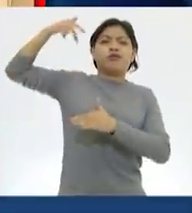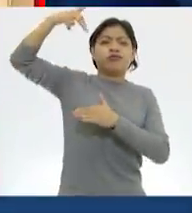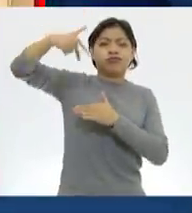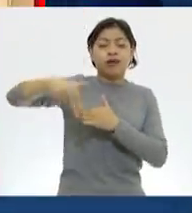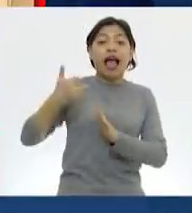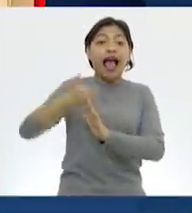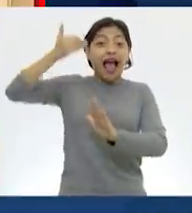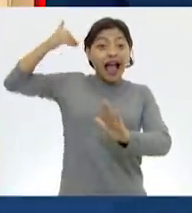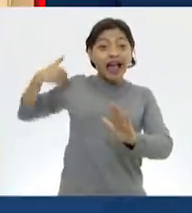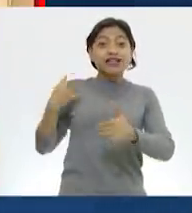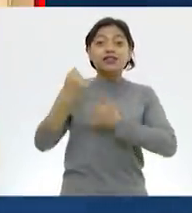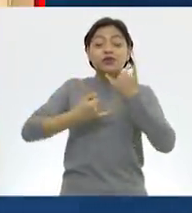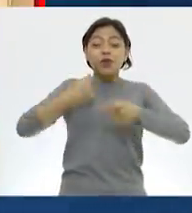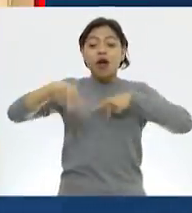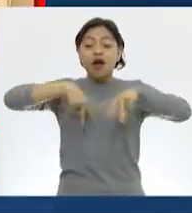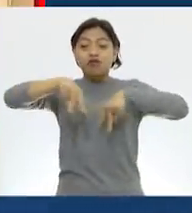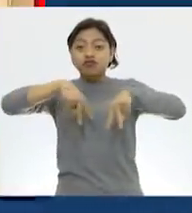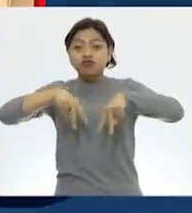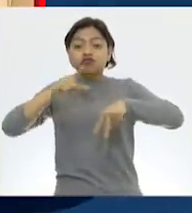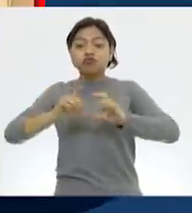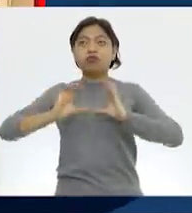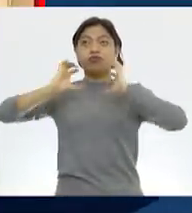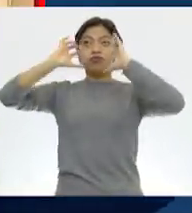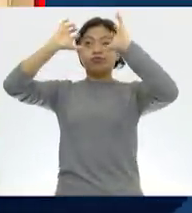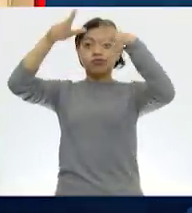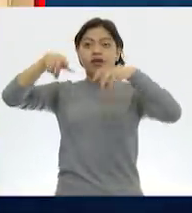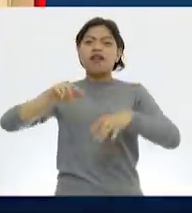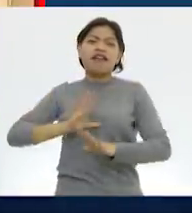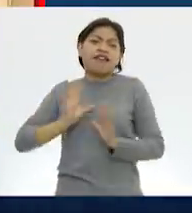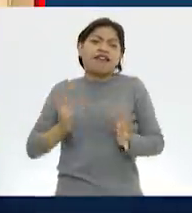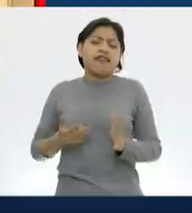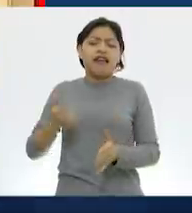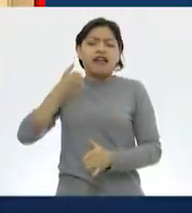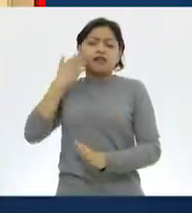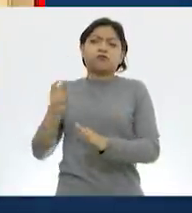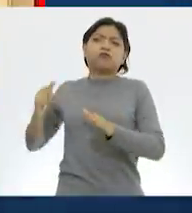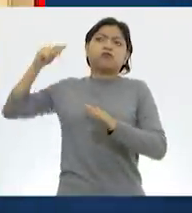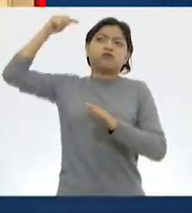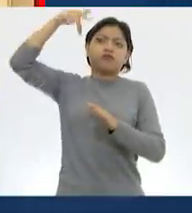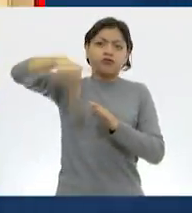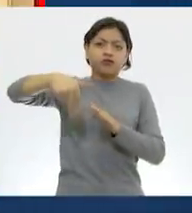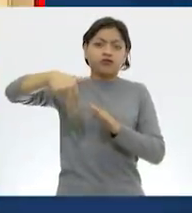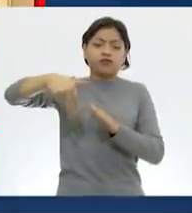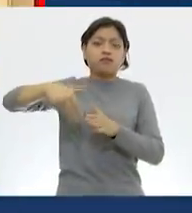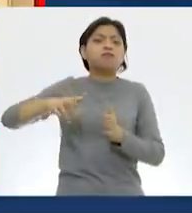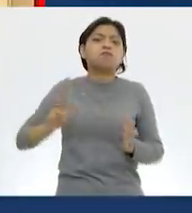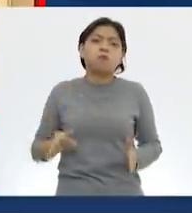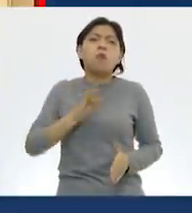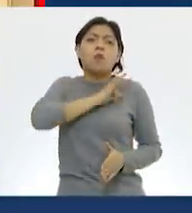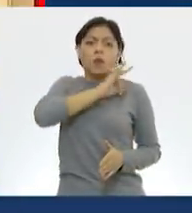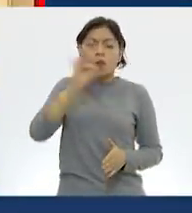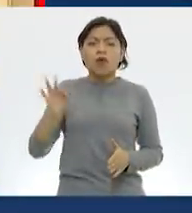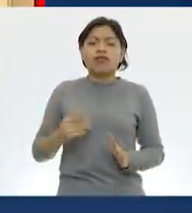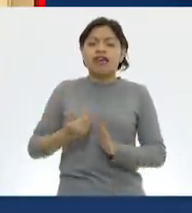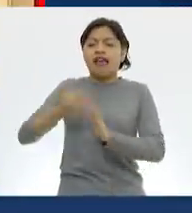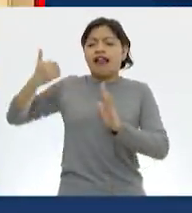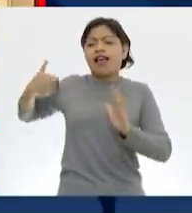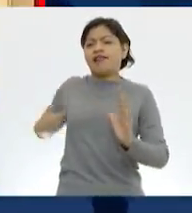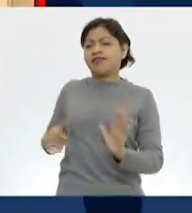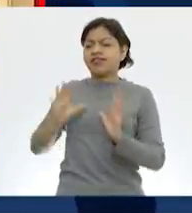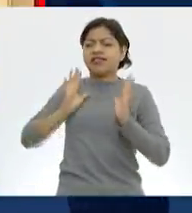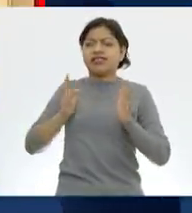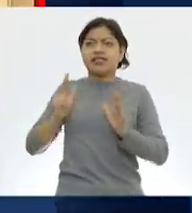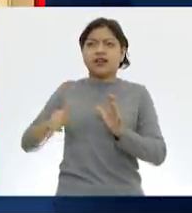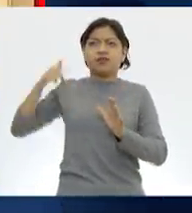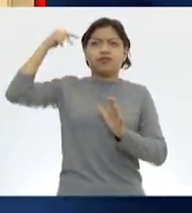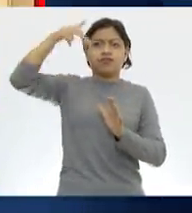la que jugaban salía volando hacia la calle. No sería difícil brincarla de afuera hacia adentro si la habían saltado tantas veces de adentro